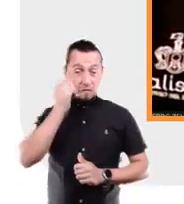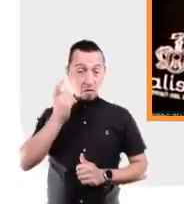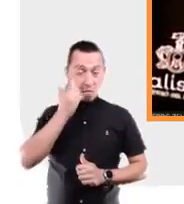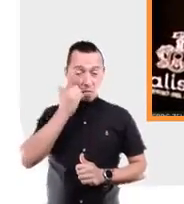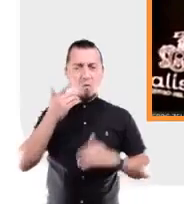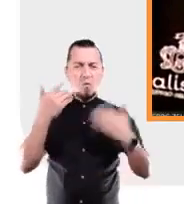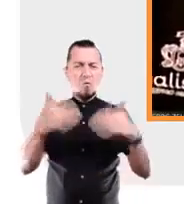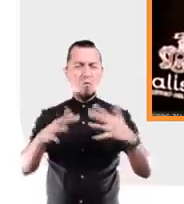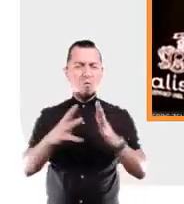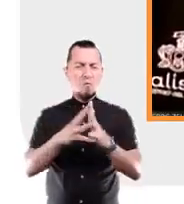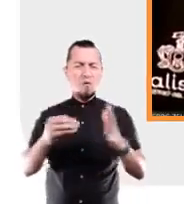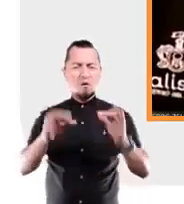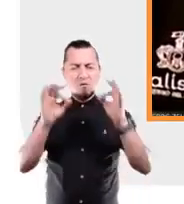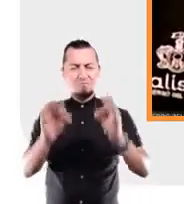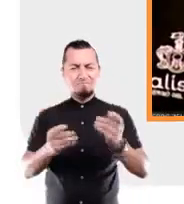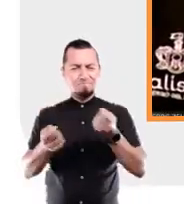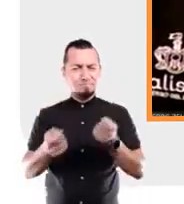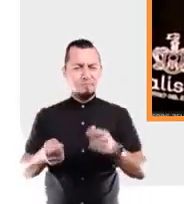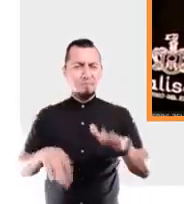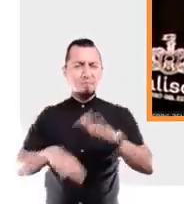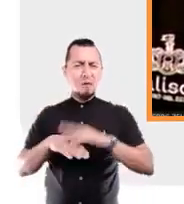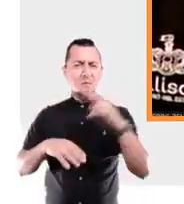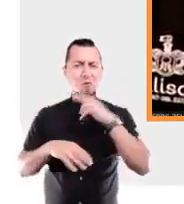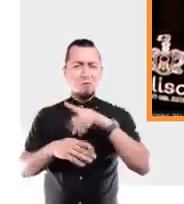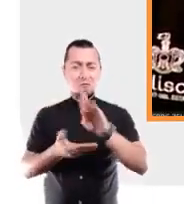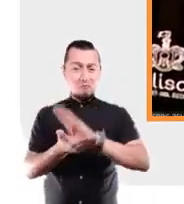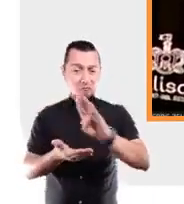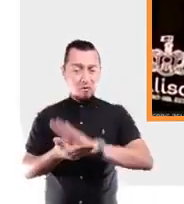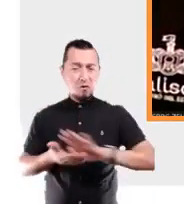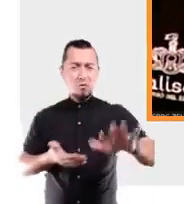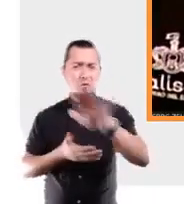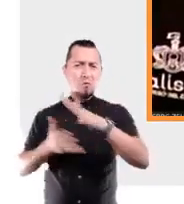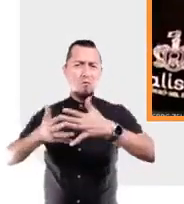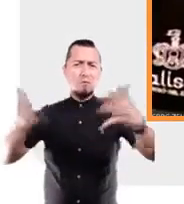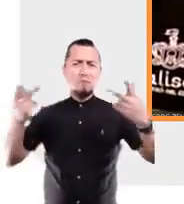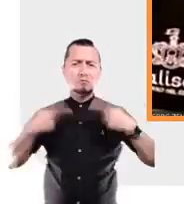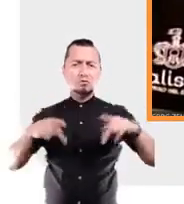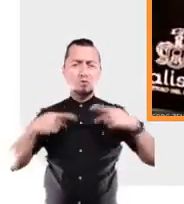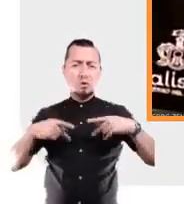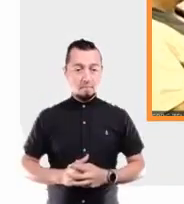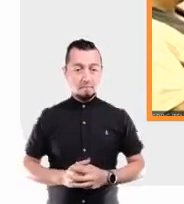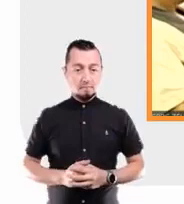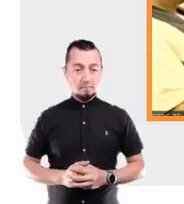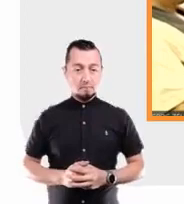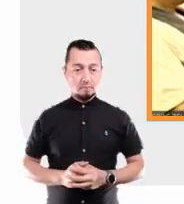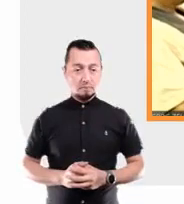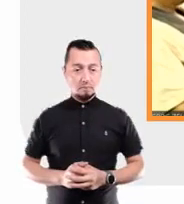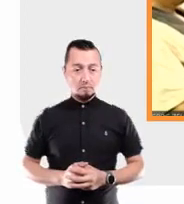de movilidad de la ciudad, en beneficio a una gran parte del área metropolitana de Guadalajara.